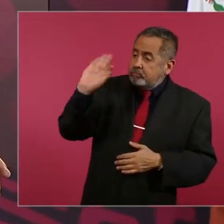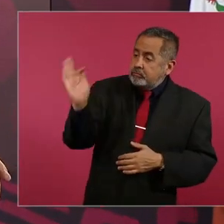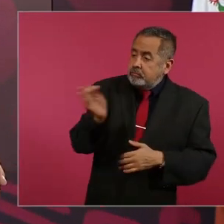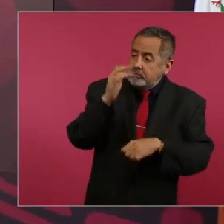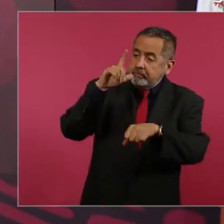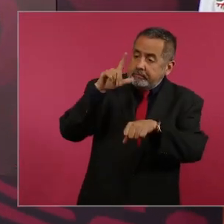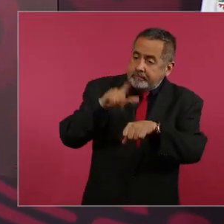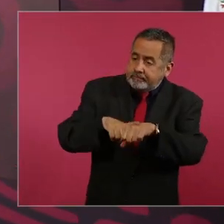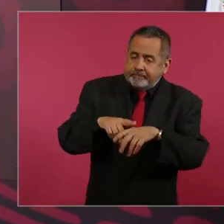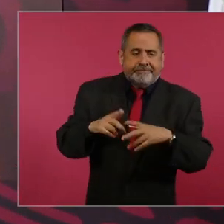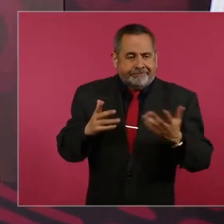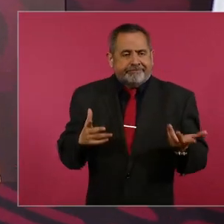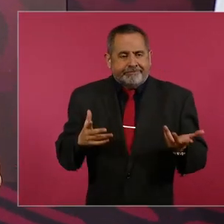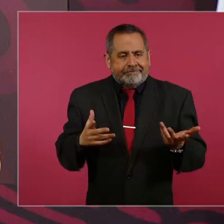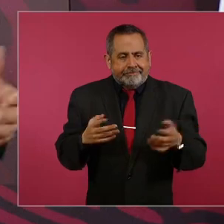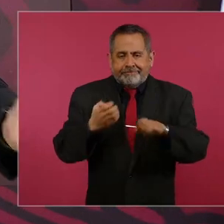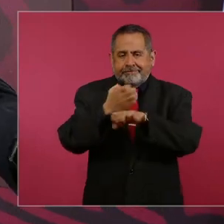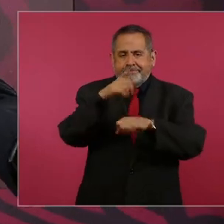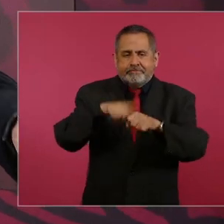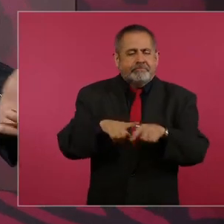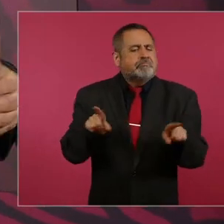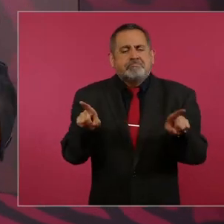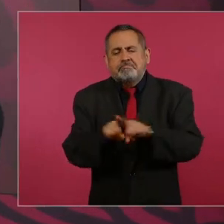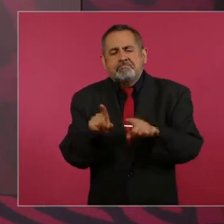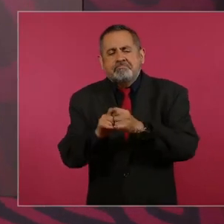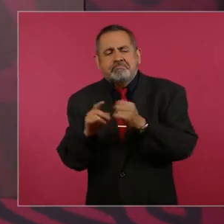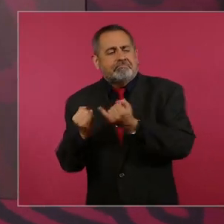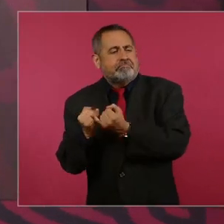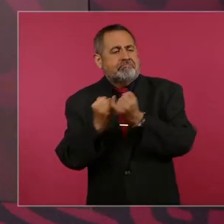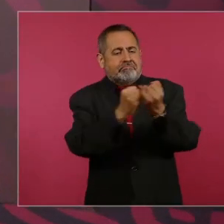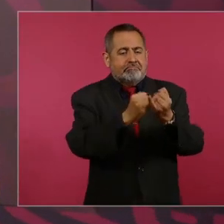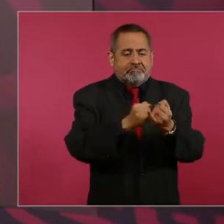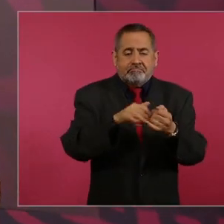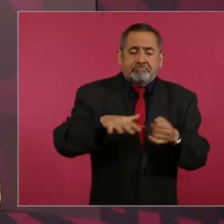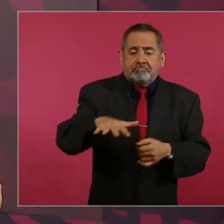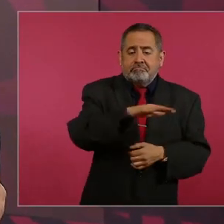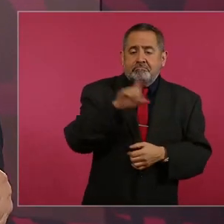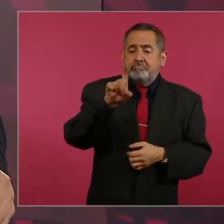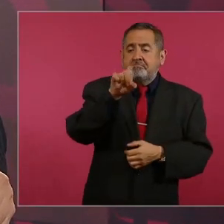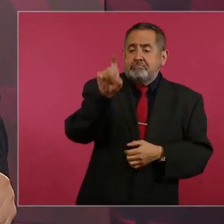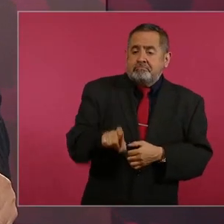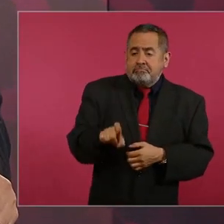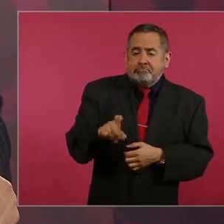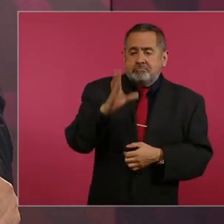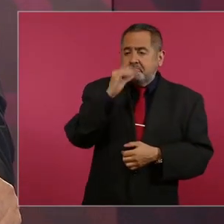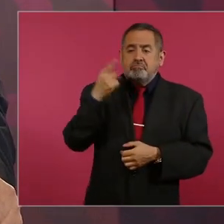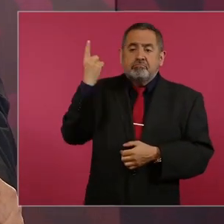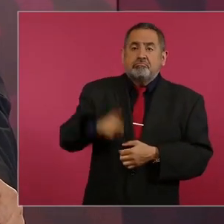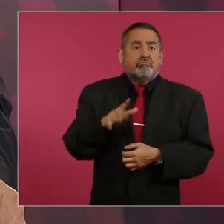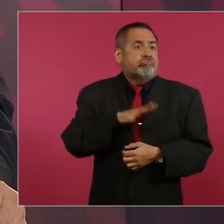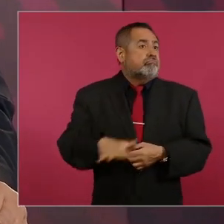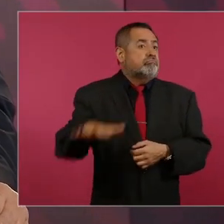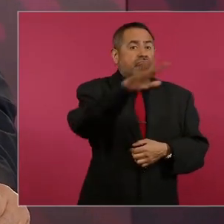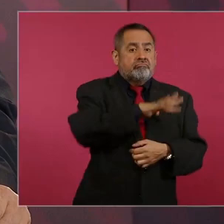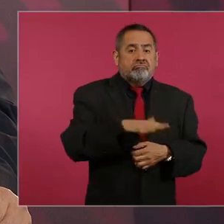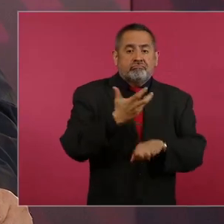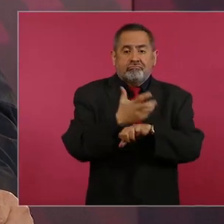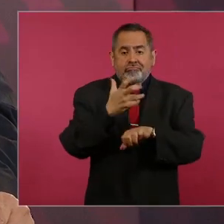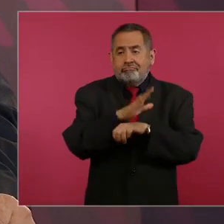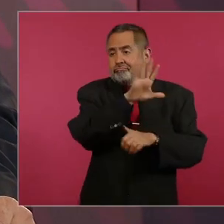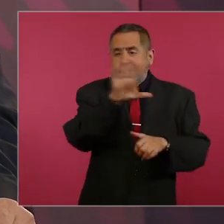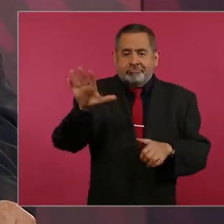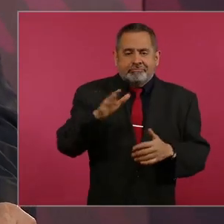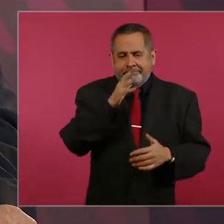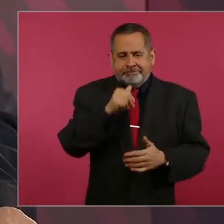política exterior, pues es lo mismo el gobierno federal en Estados Unidos